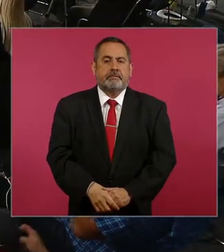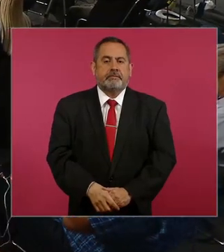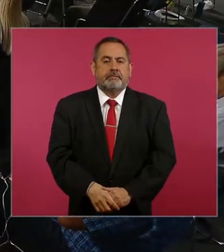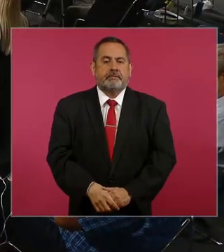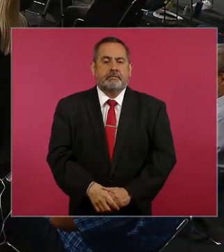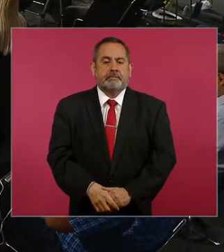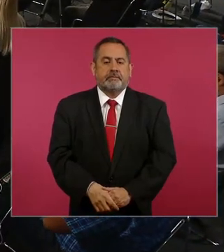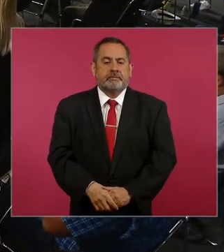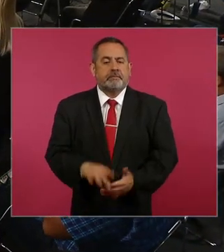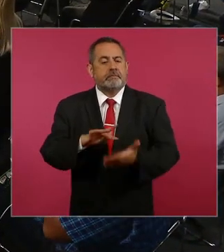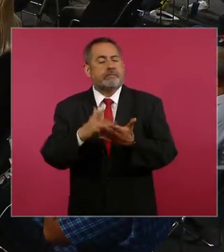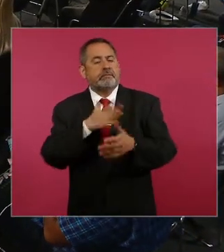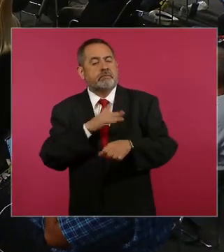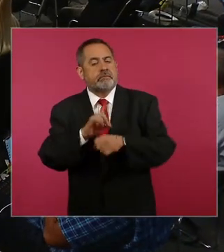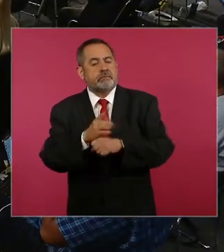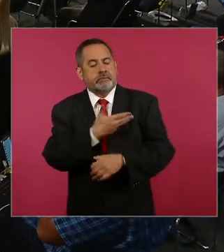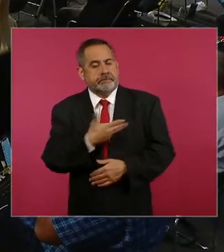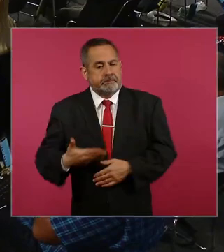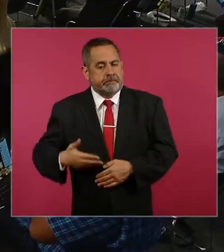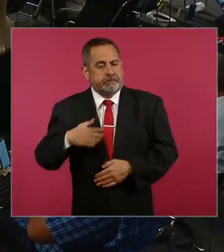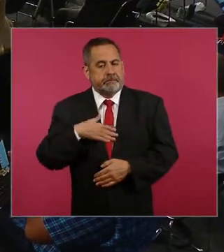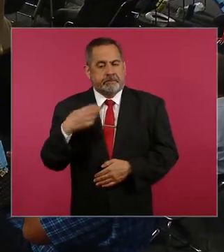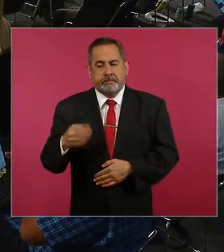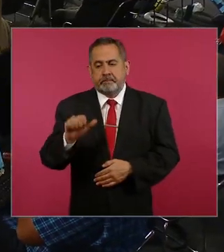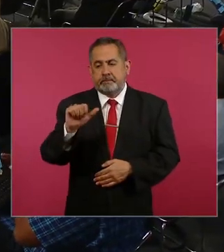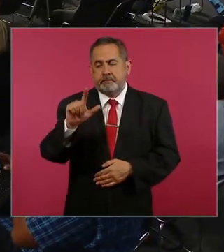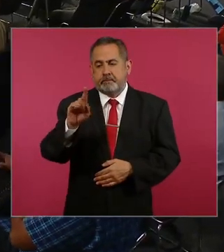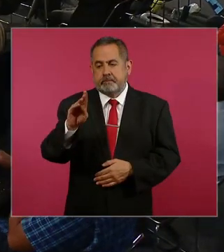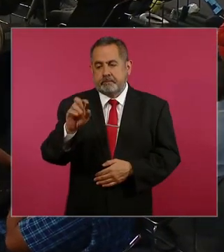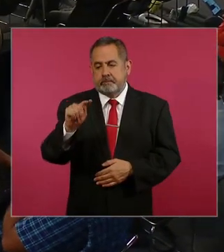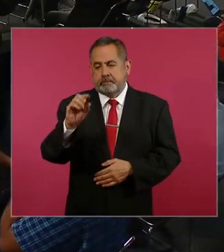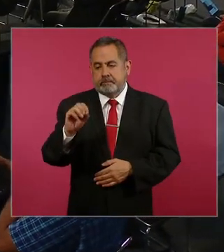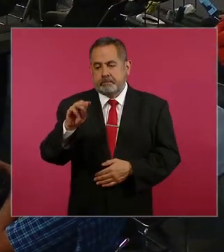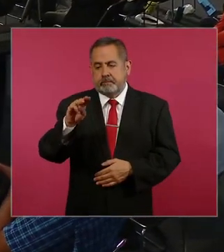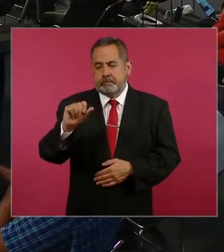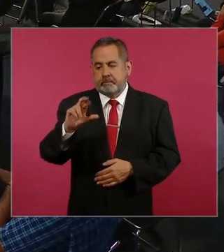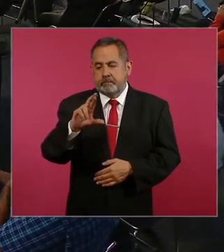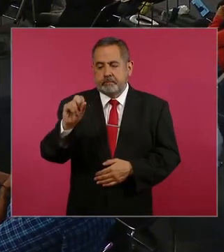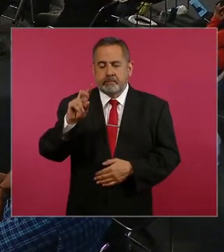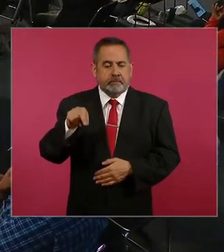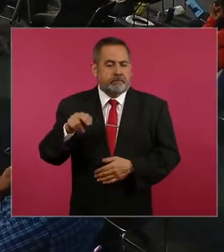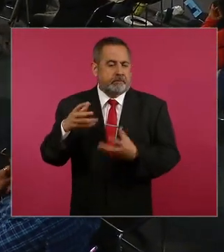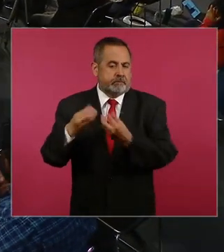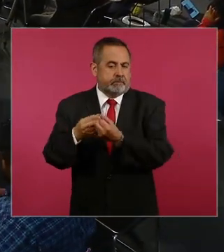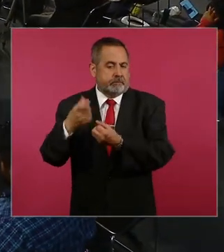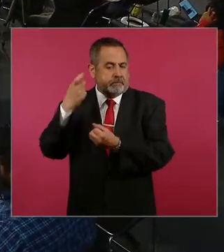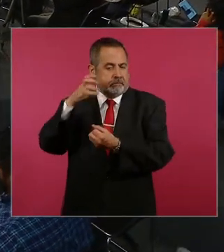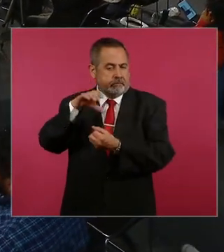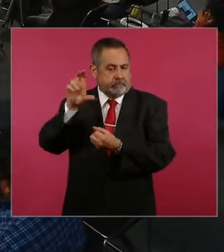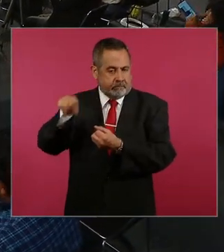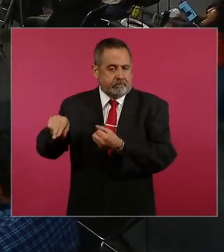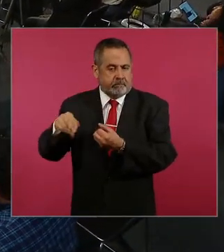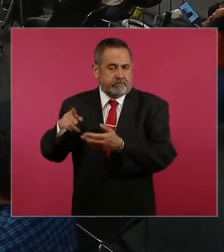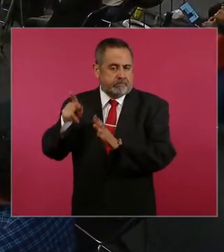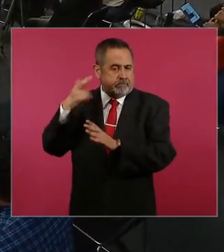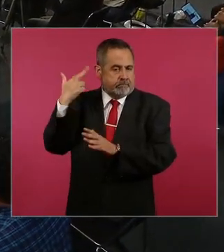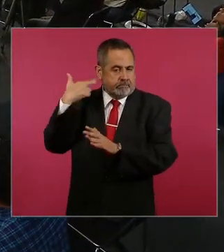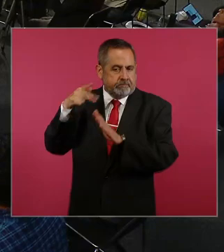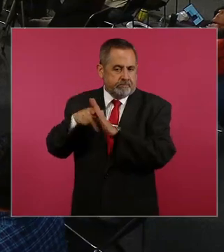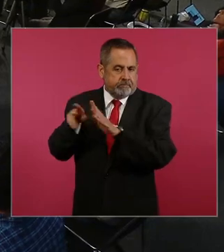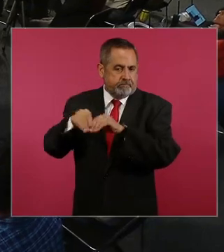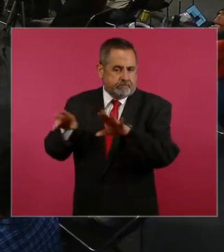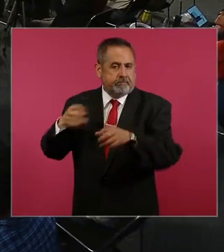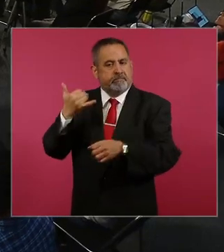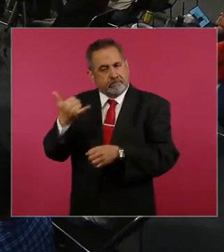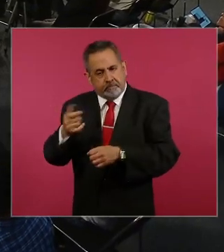Gracias, buenos días, presidente. Alberto Marroquín Espinosa de JF Informa desde Cancún, frecuenciacat.com y esahoraam.com desde